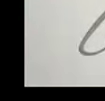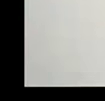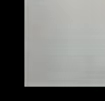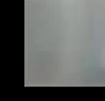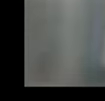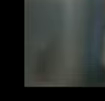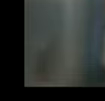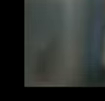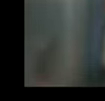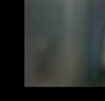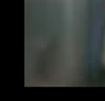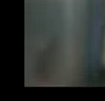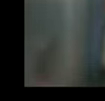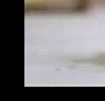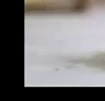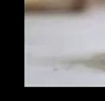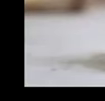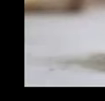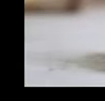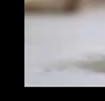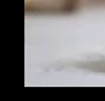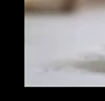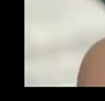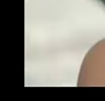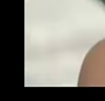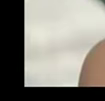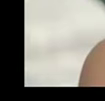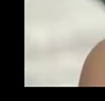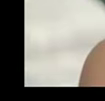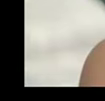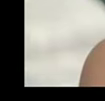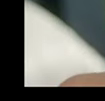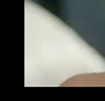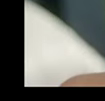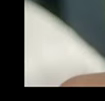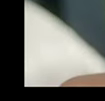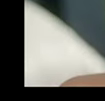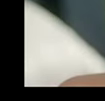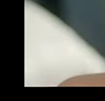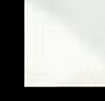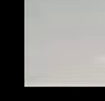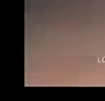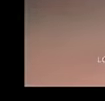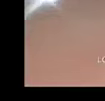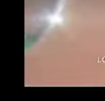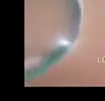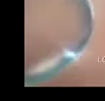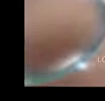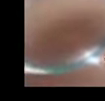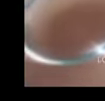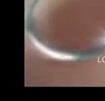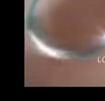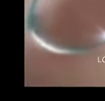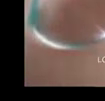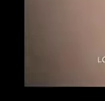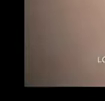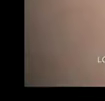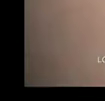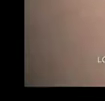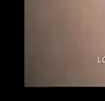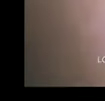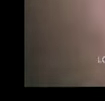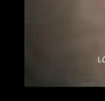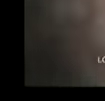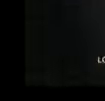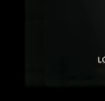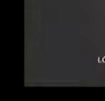una buena cara a tus días con Teatrical Humectante Facial. Siembra células madre Flor Budleja Davidi y humecta tu piel de célula